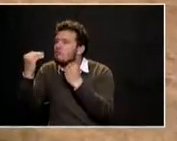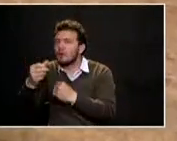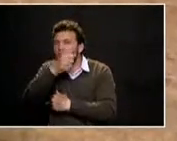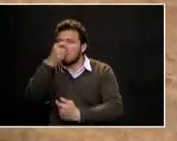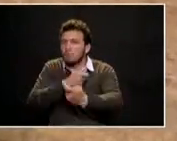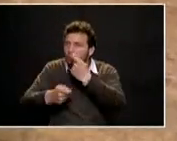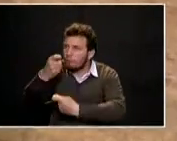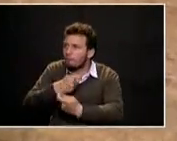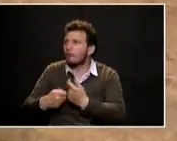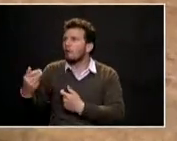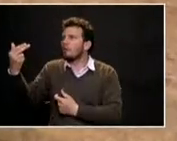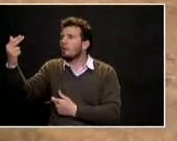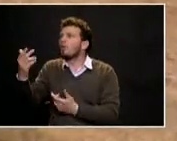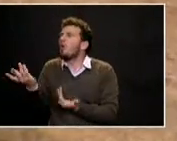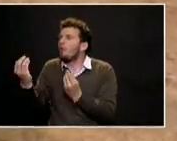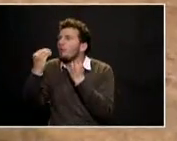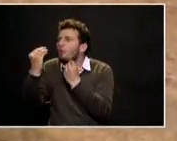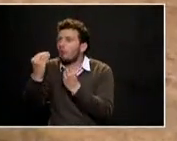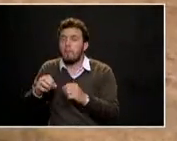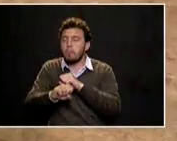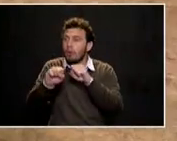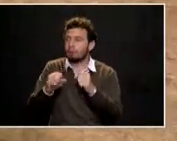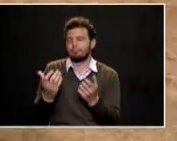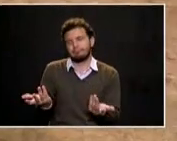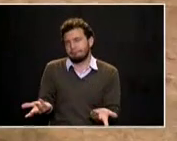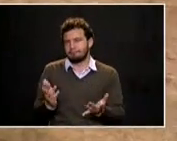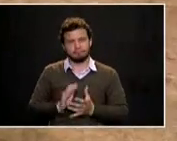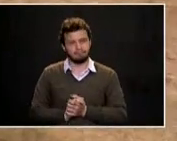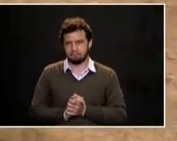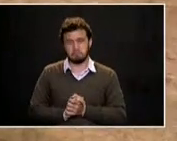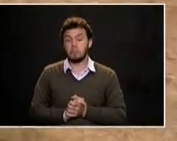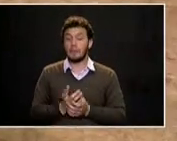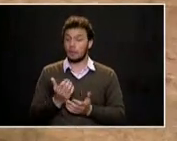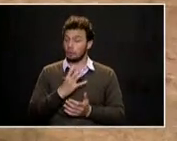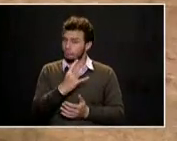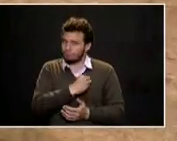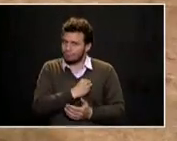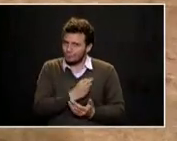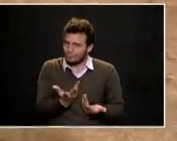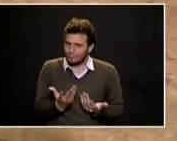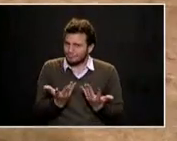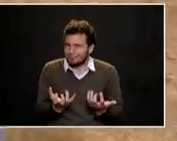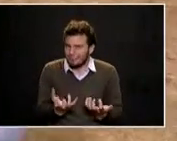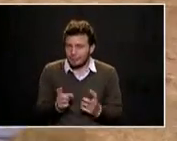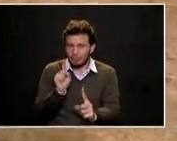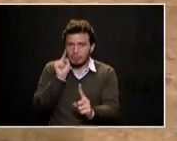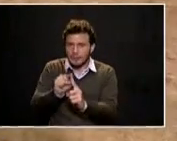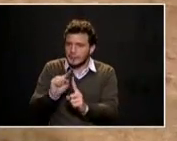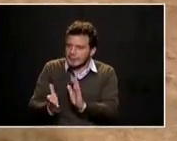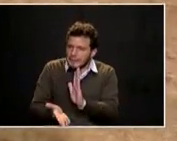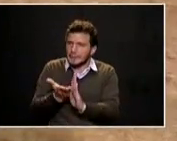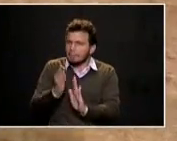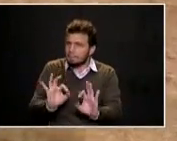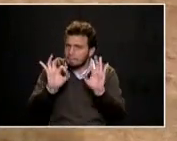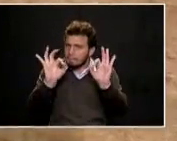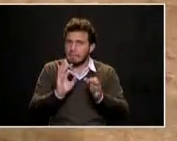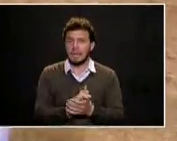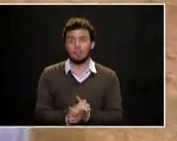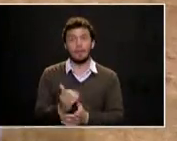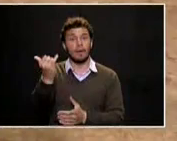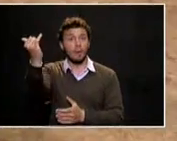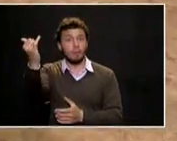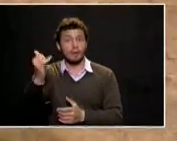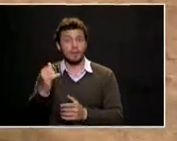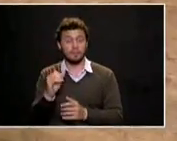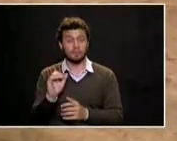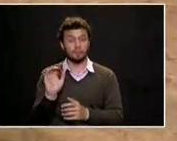La primera, vamos a terminar la cárcel de Yarumal, en la que la alcaldía ha invertido unos recursos. Esa es una cárcel agropecuaria, lo que permite que la